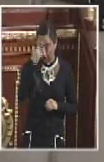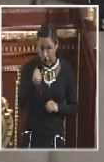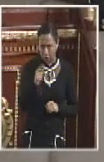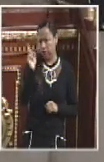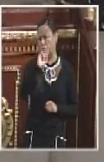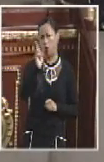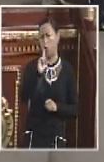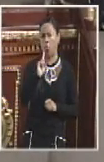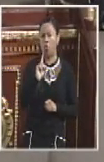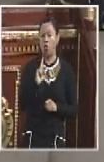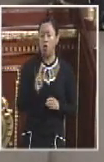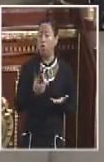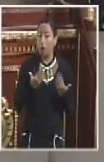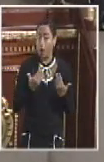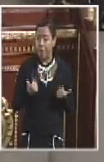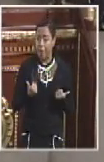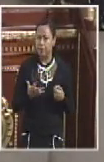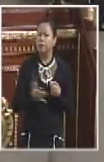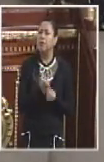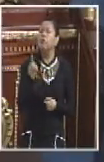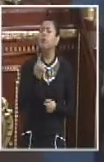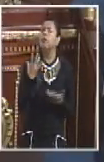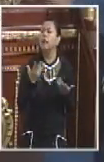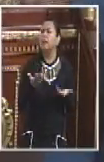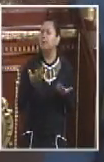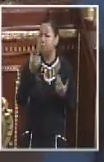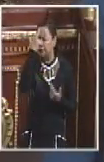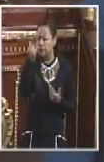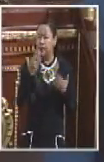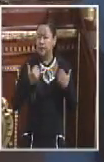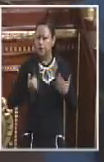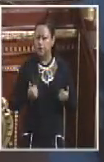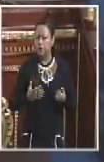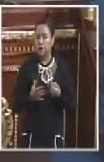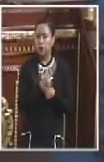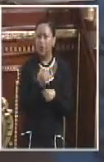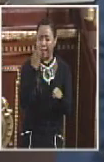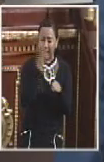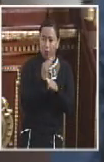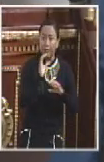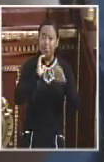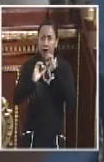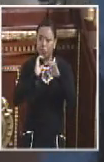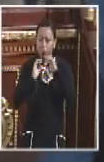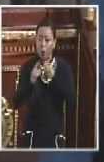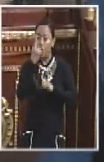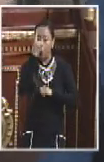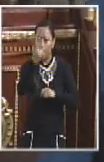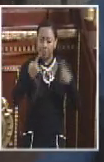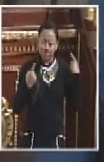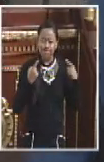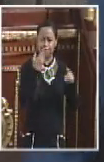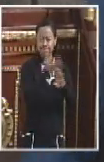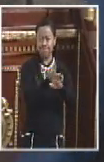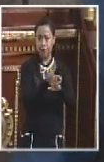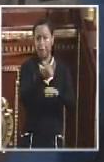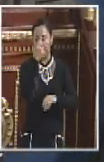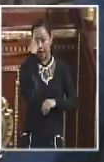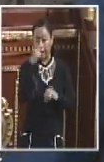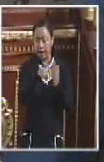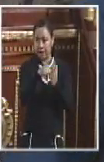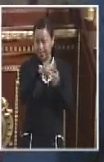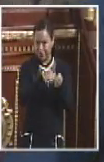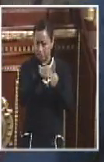razón porque nos están comunicando una violación a la Constitución. La jefa de